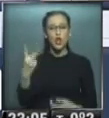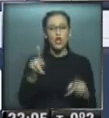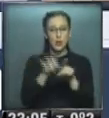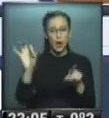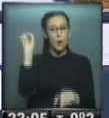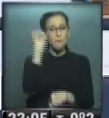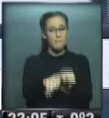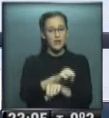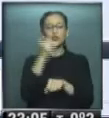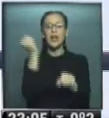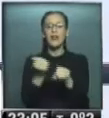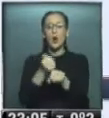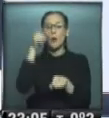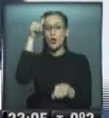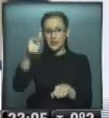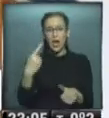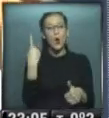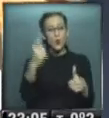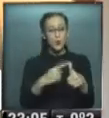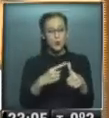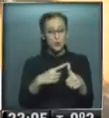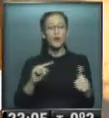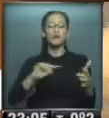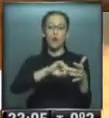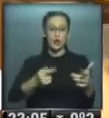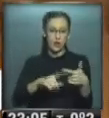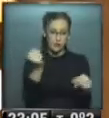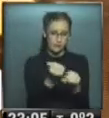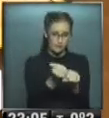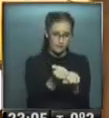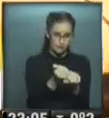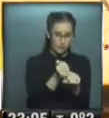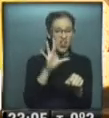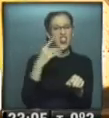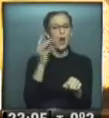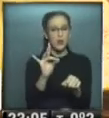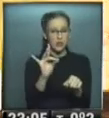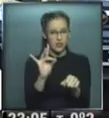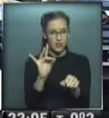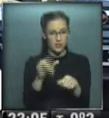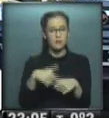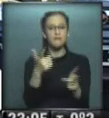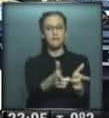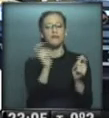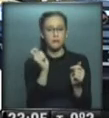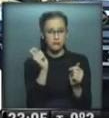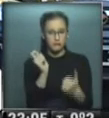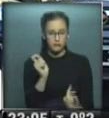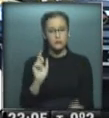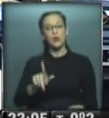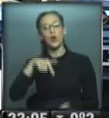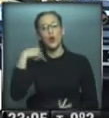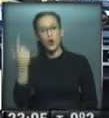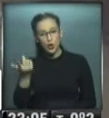son policías. Uno es agente bonaerense, David Cavaleiro, fue quien disparó. El